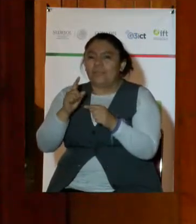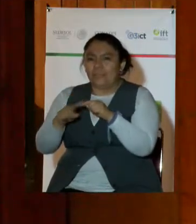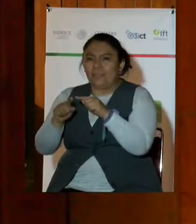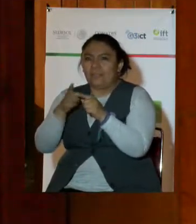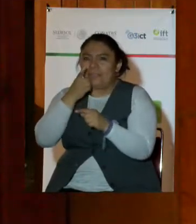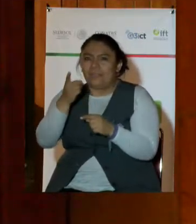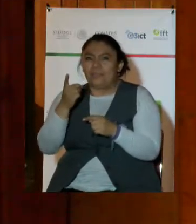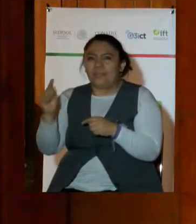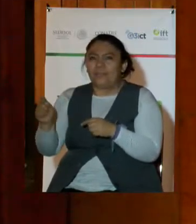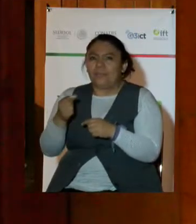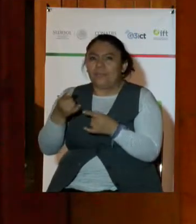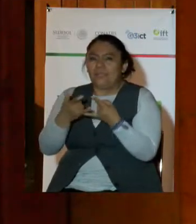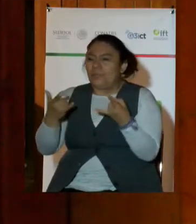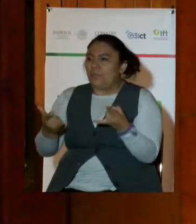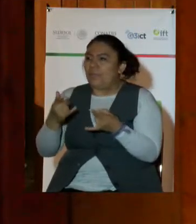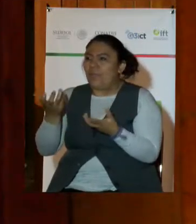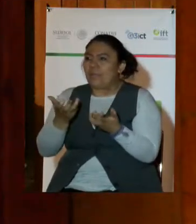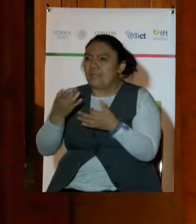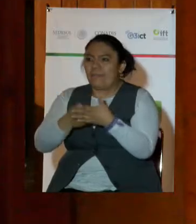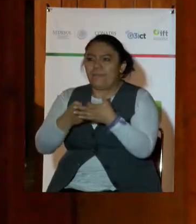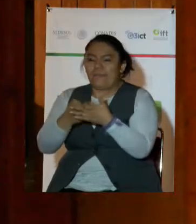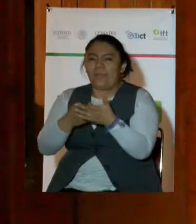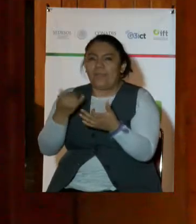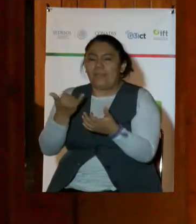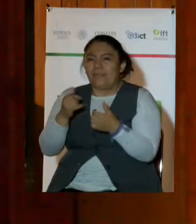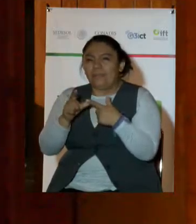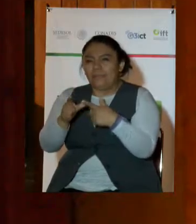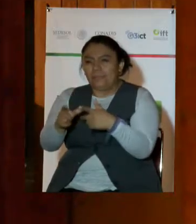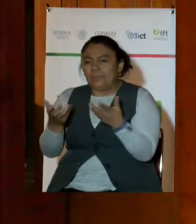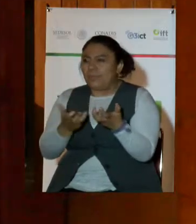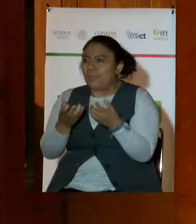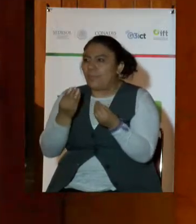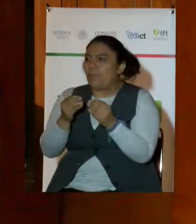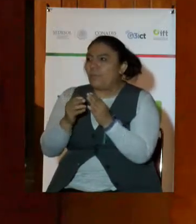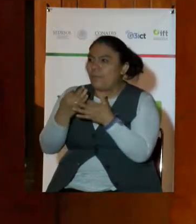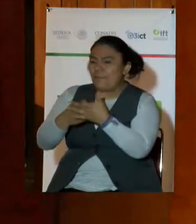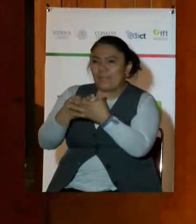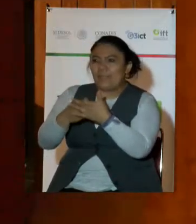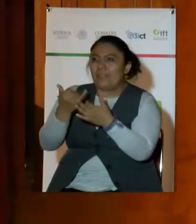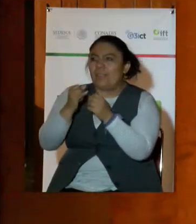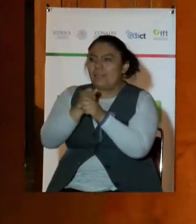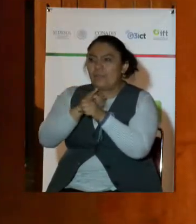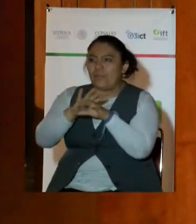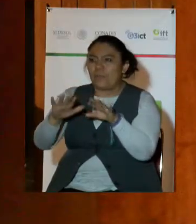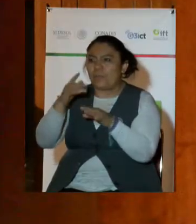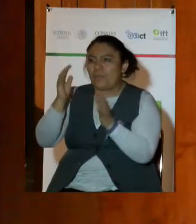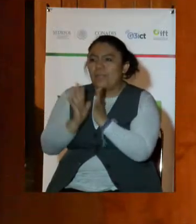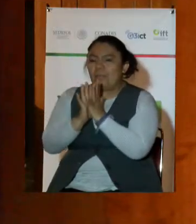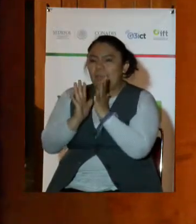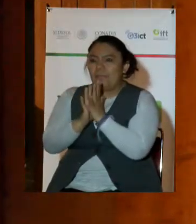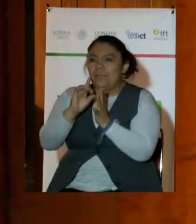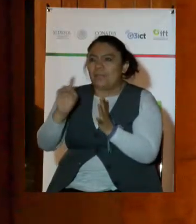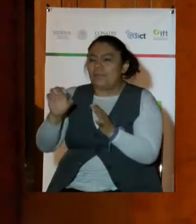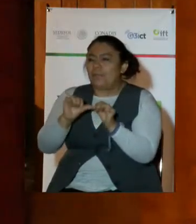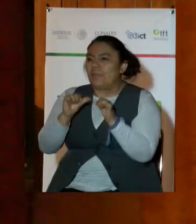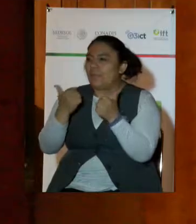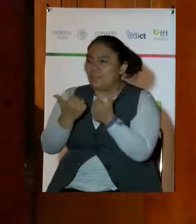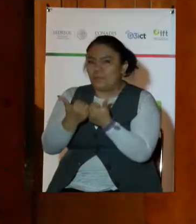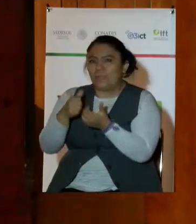una persona con discapacidad motriz, que probablemente no le va a ser familiar este estándar, pero una persona con discapacidad visual. Y entonces